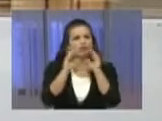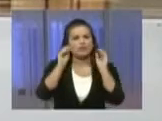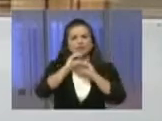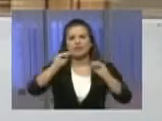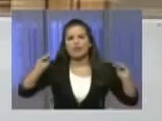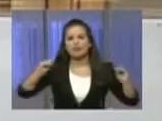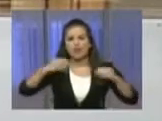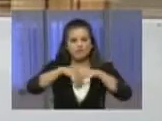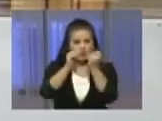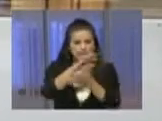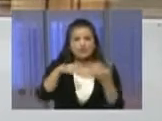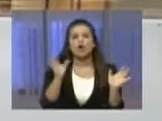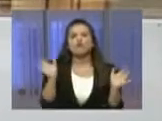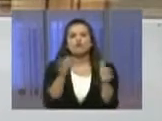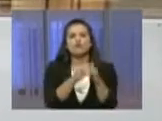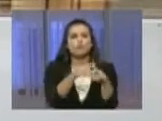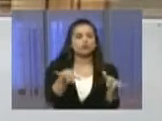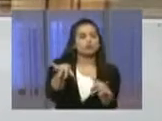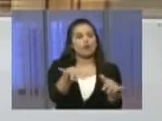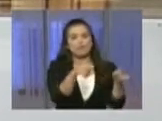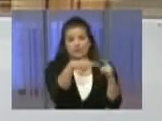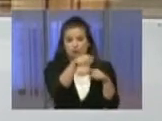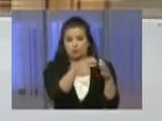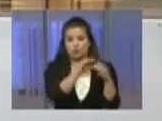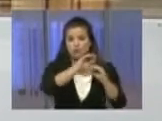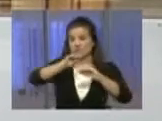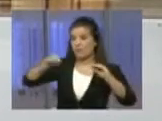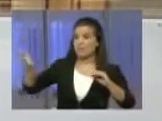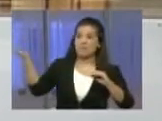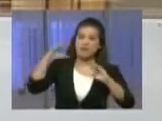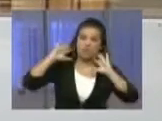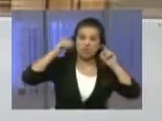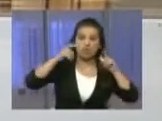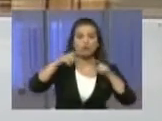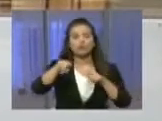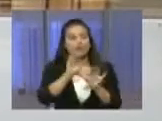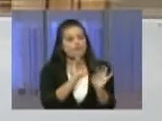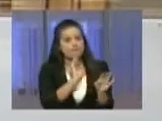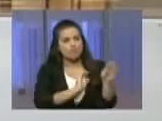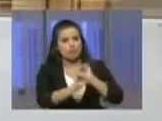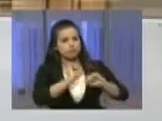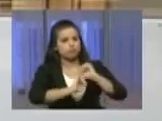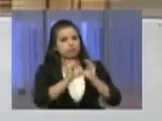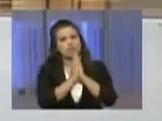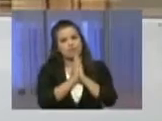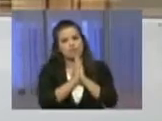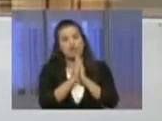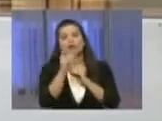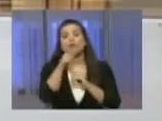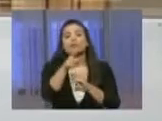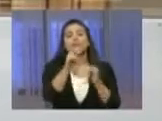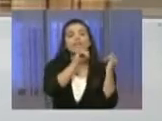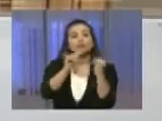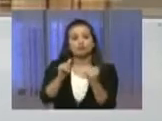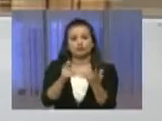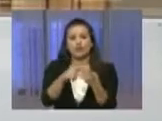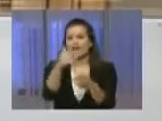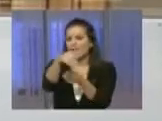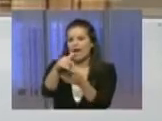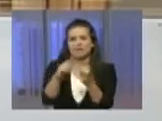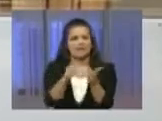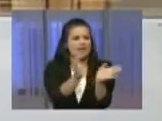grupo de la banda de los zombis de estos oligarquía a denunciarlo en las esquinas en las calles en